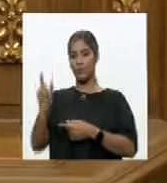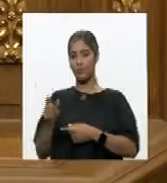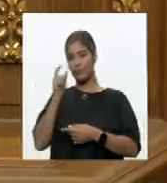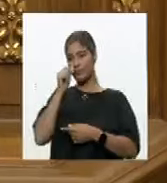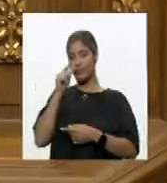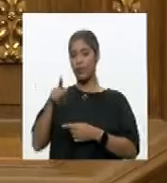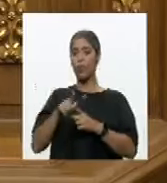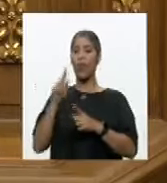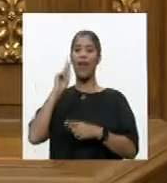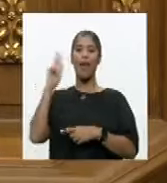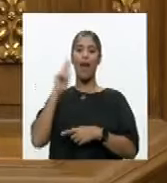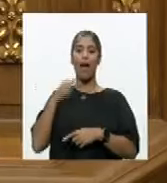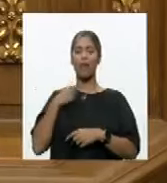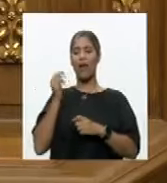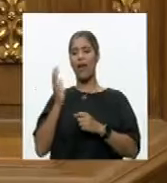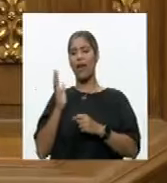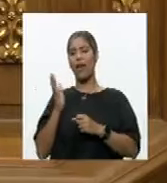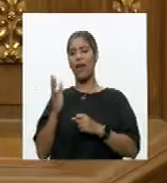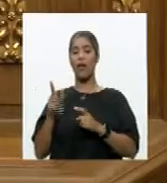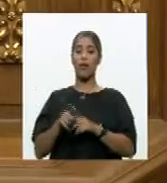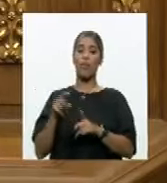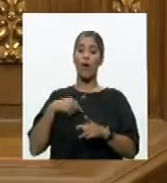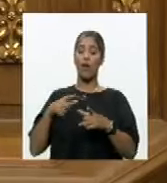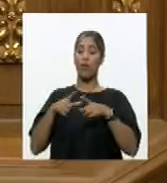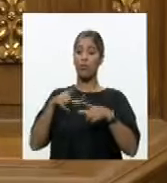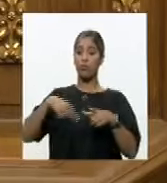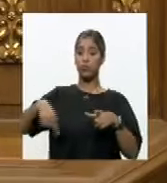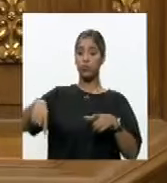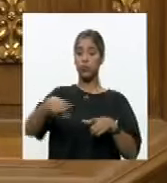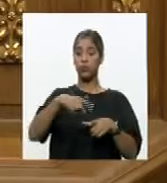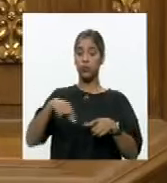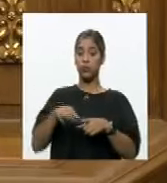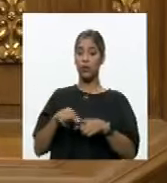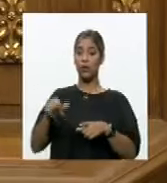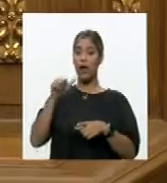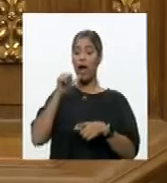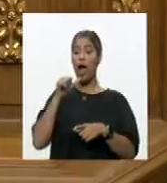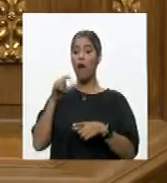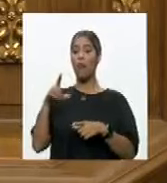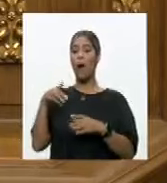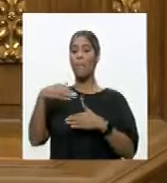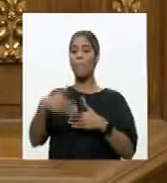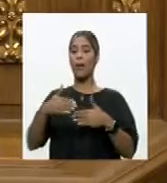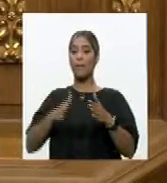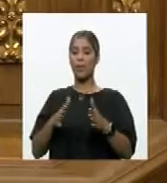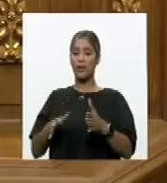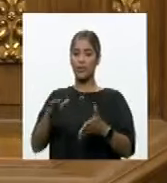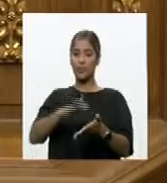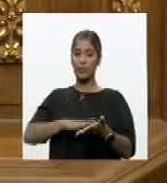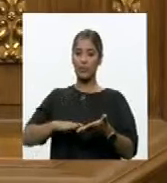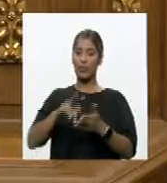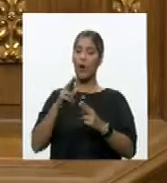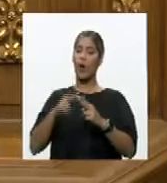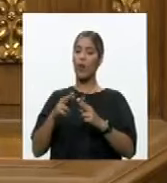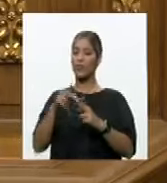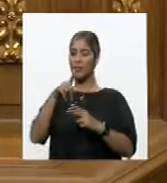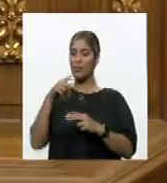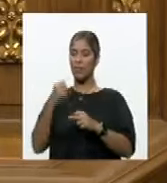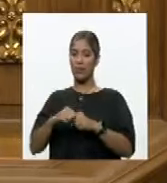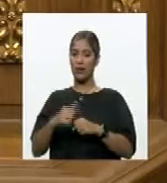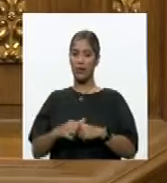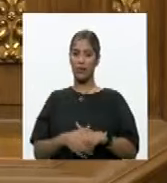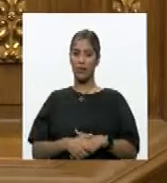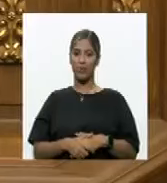gran radiodifusor, y bautizamos uno de sus discos con agua de panela traída de un negocio muy conocido en Maracaibo que se